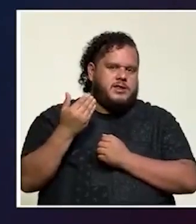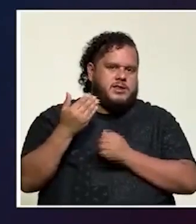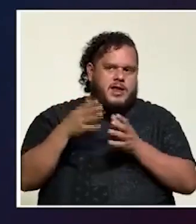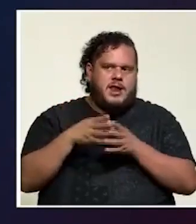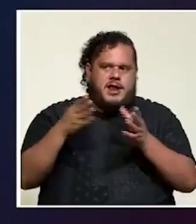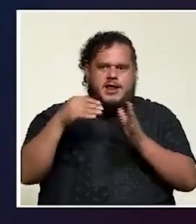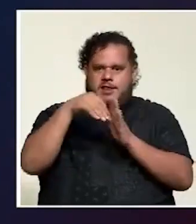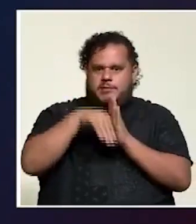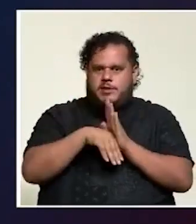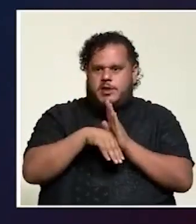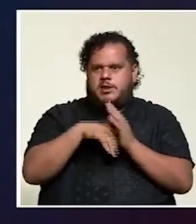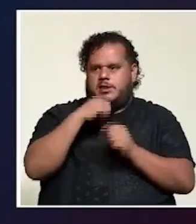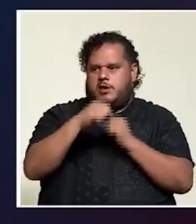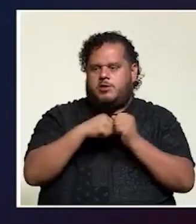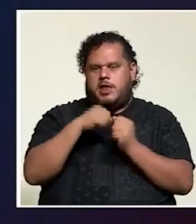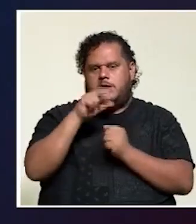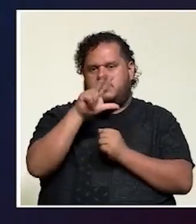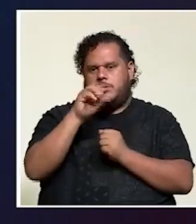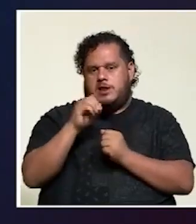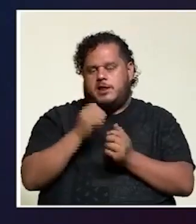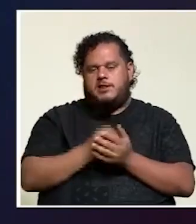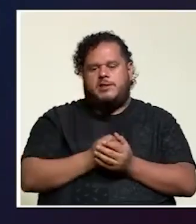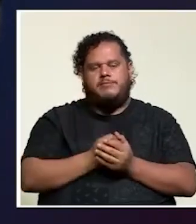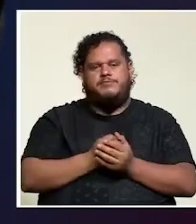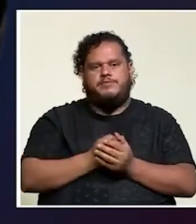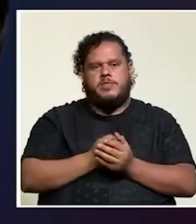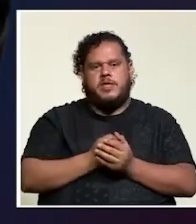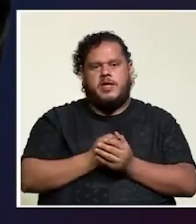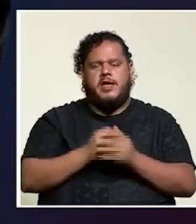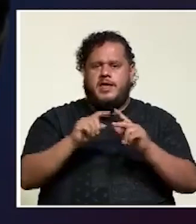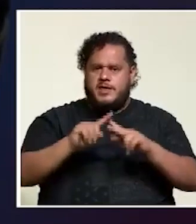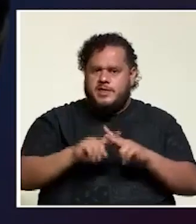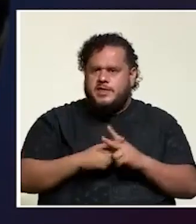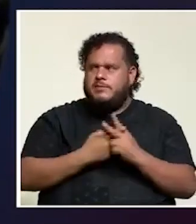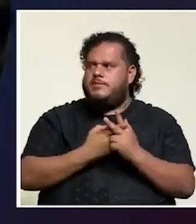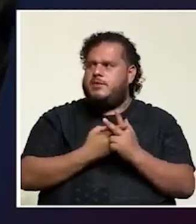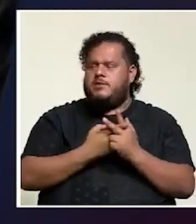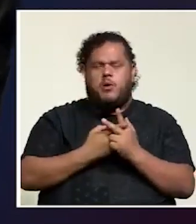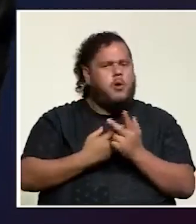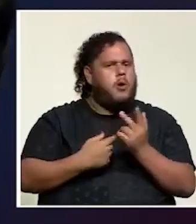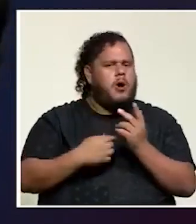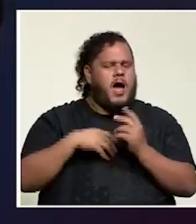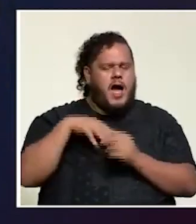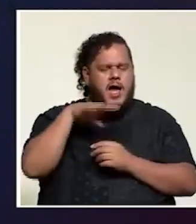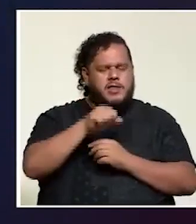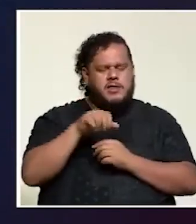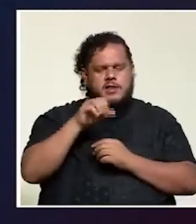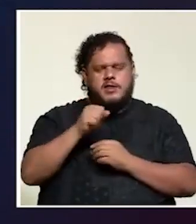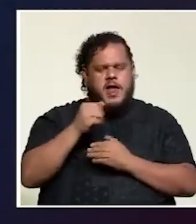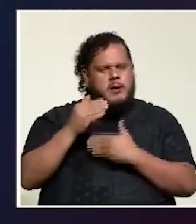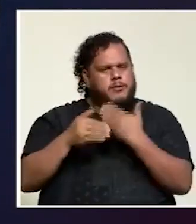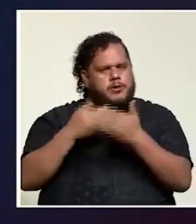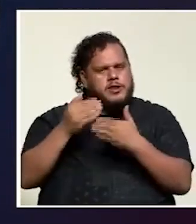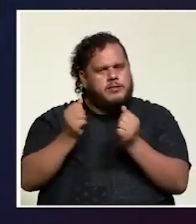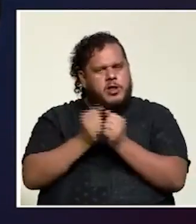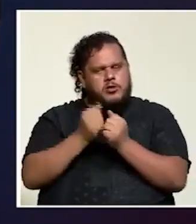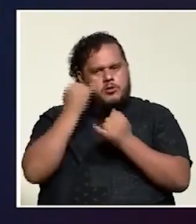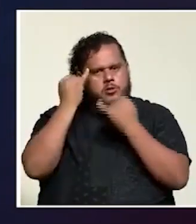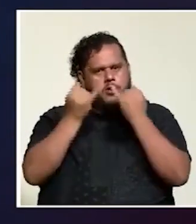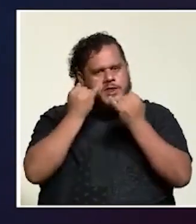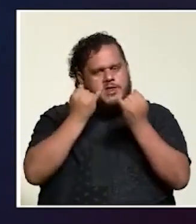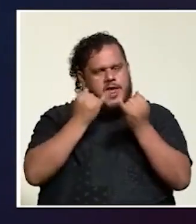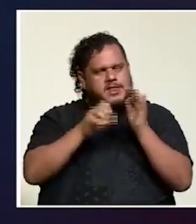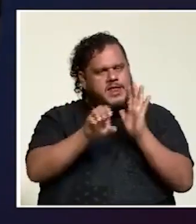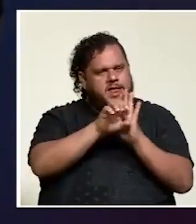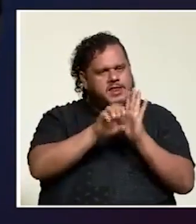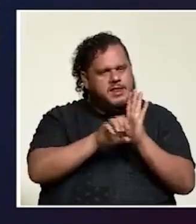Gran Depresión de los años 30, se empezó a identificar progresismo con ideas